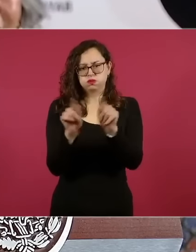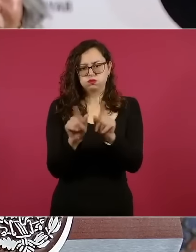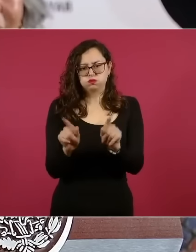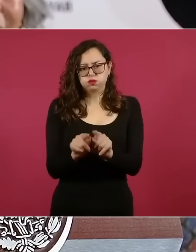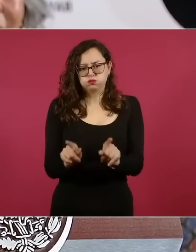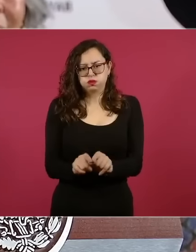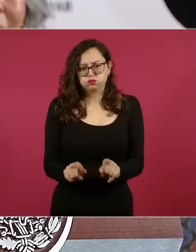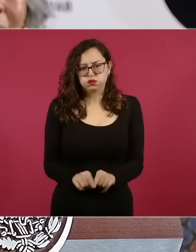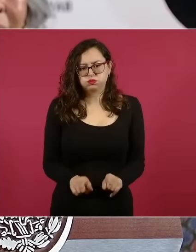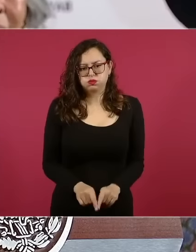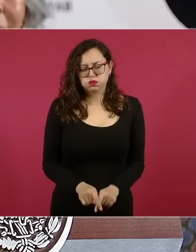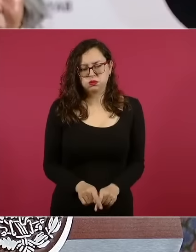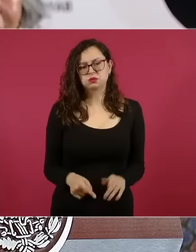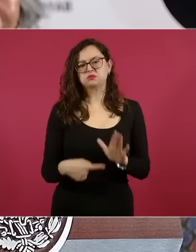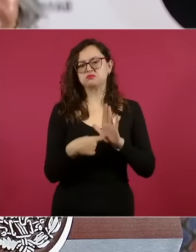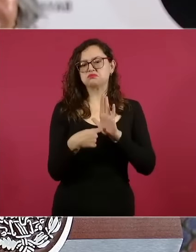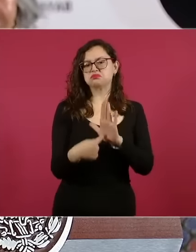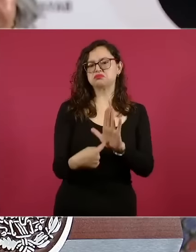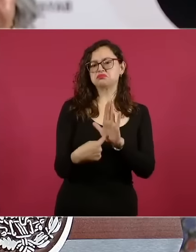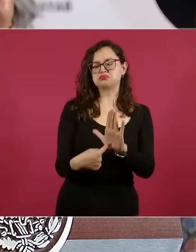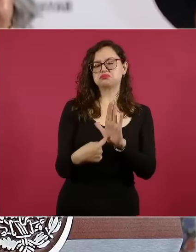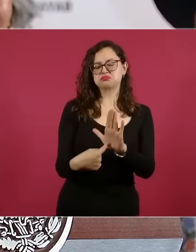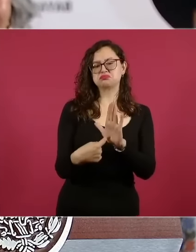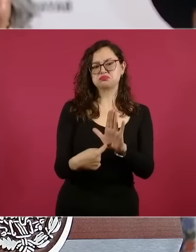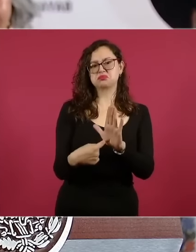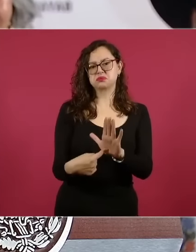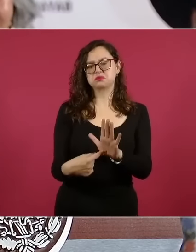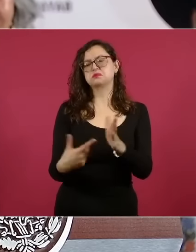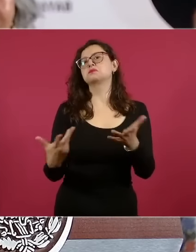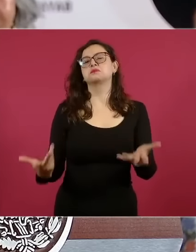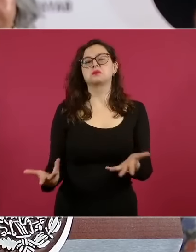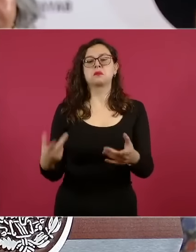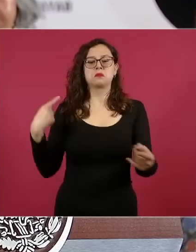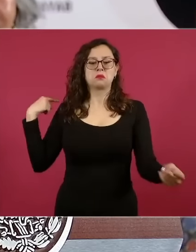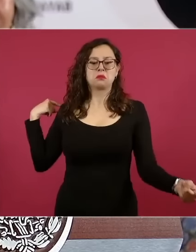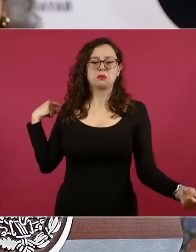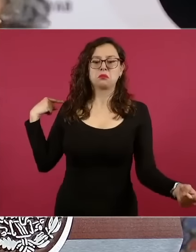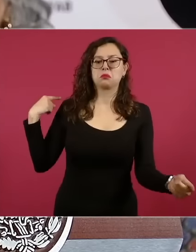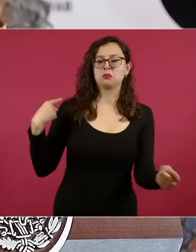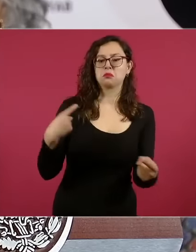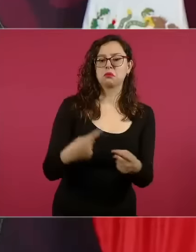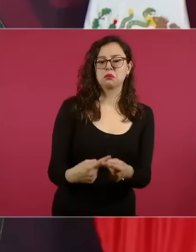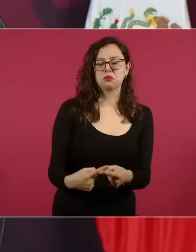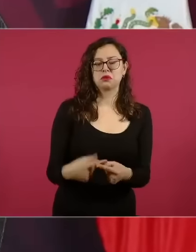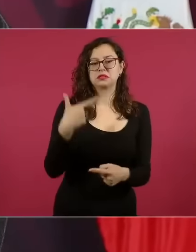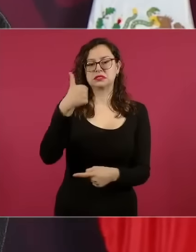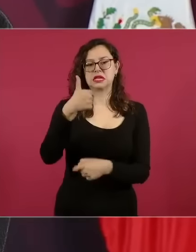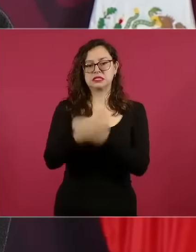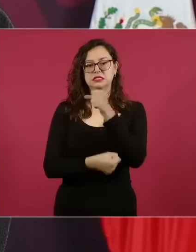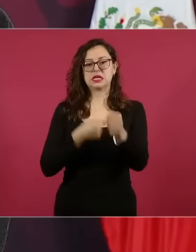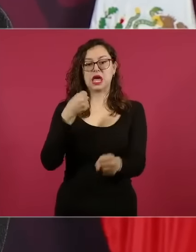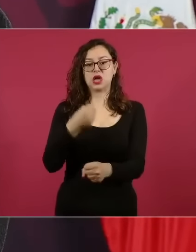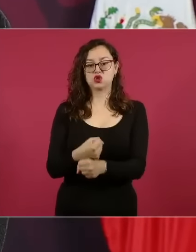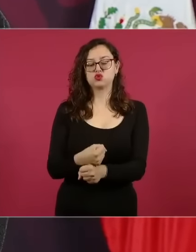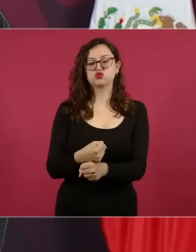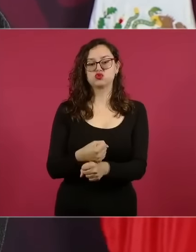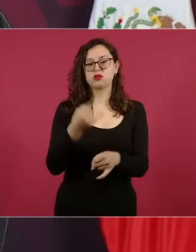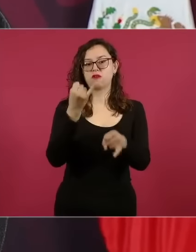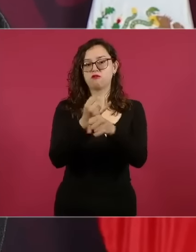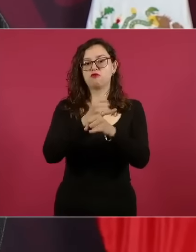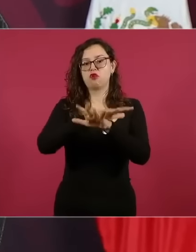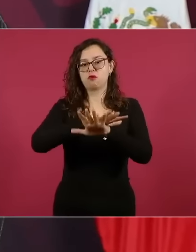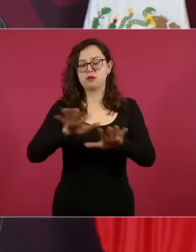generales sobre lo que se alcanzó en este gobierno, en lo